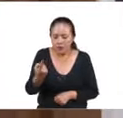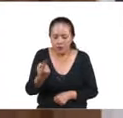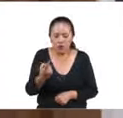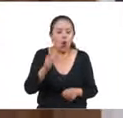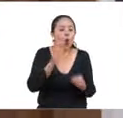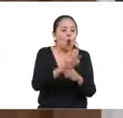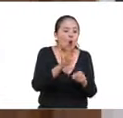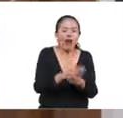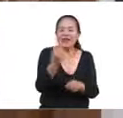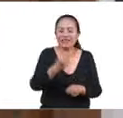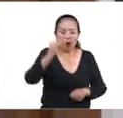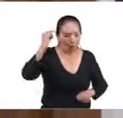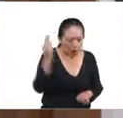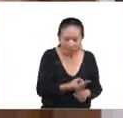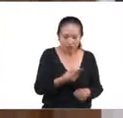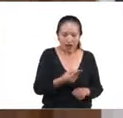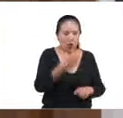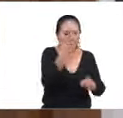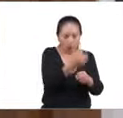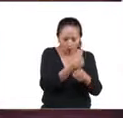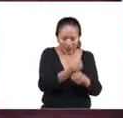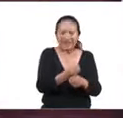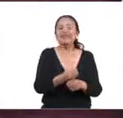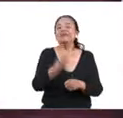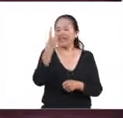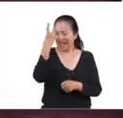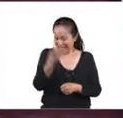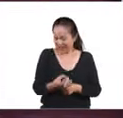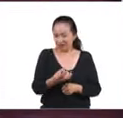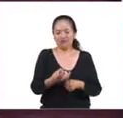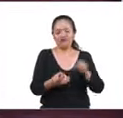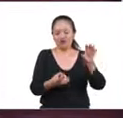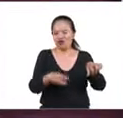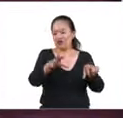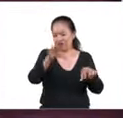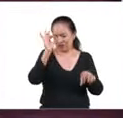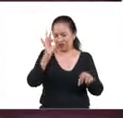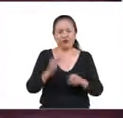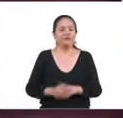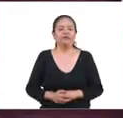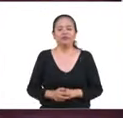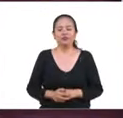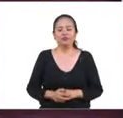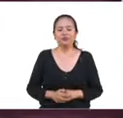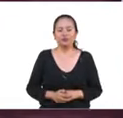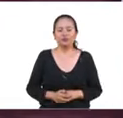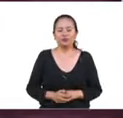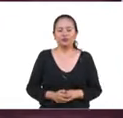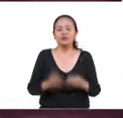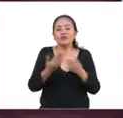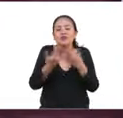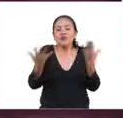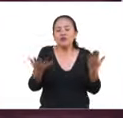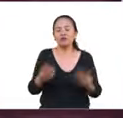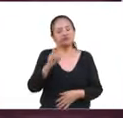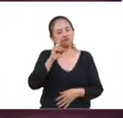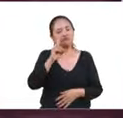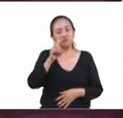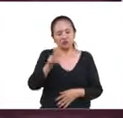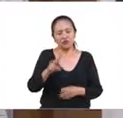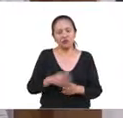más urgentes de atender son estos y son los que vamos a atender. Adelante, por favor. Y bueno, ustedes pueden